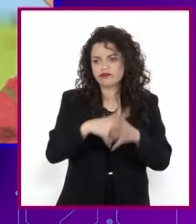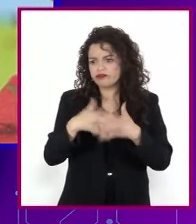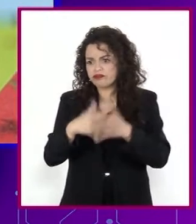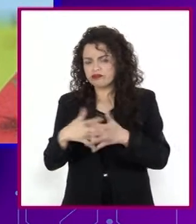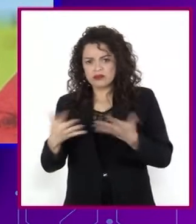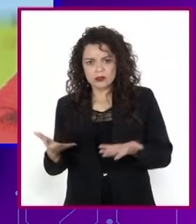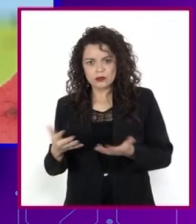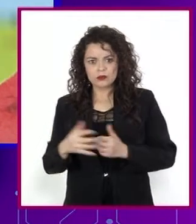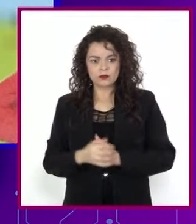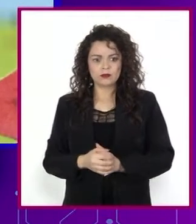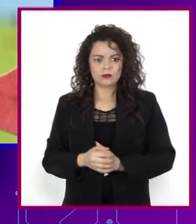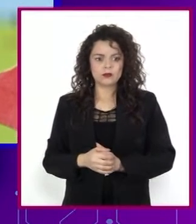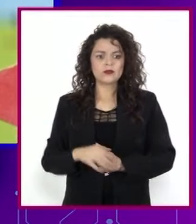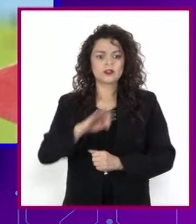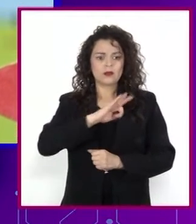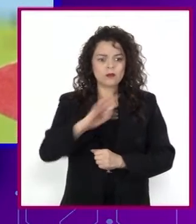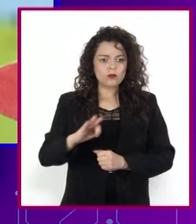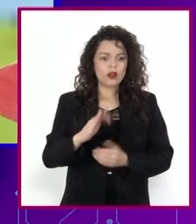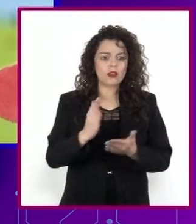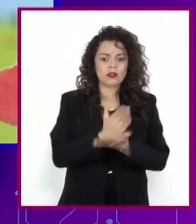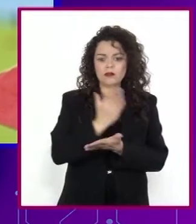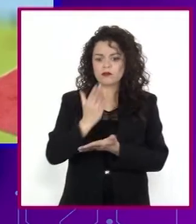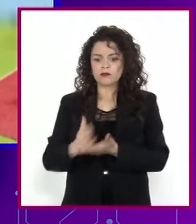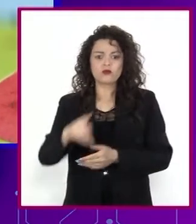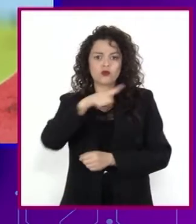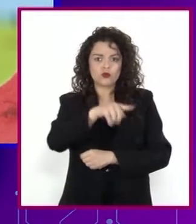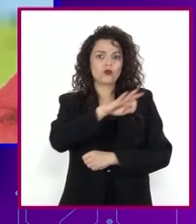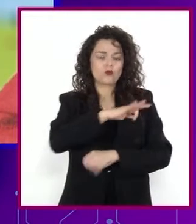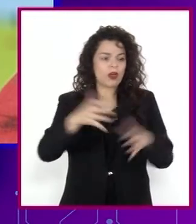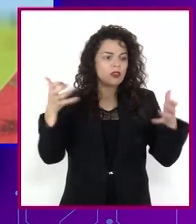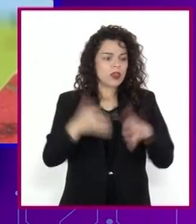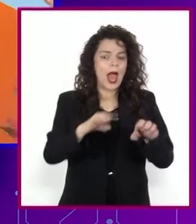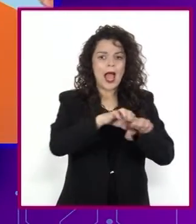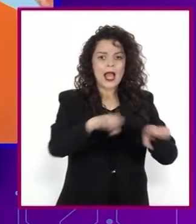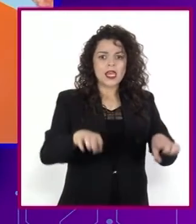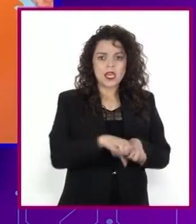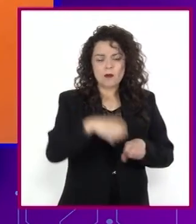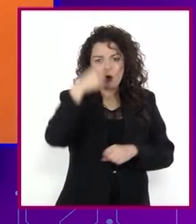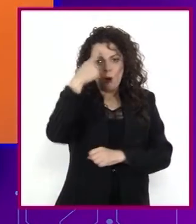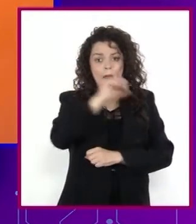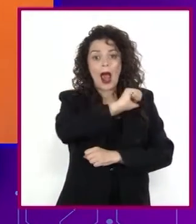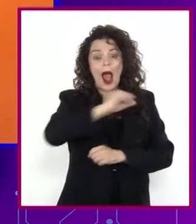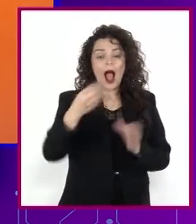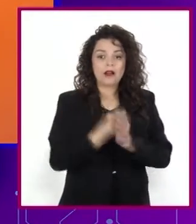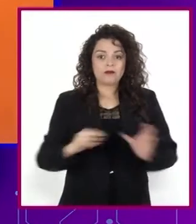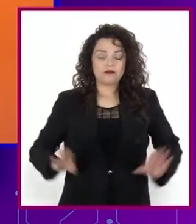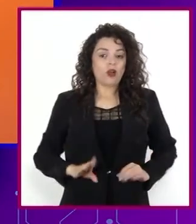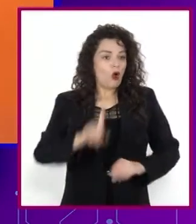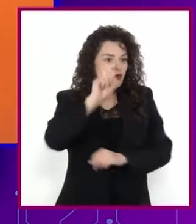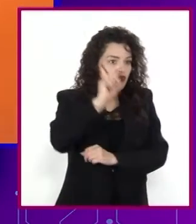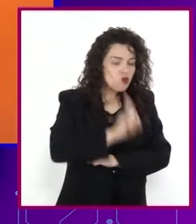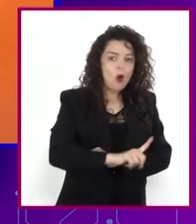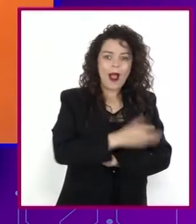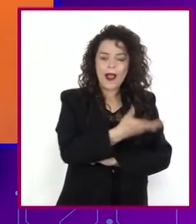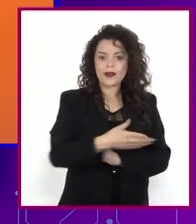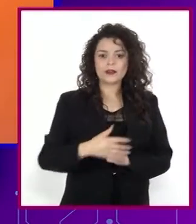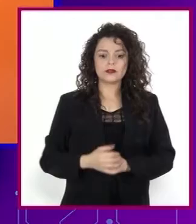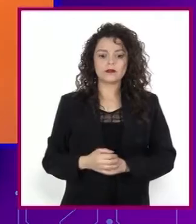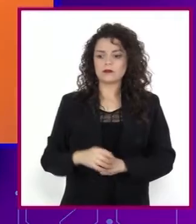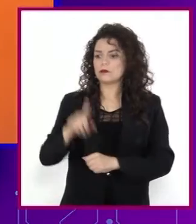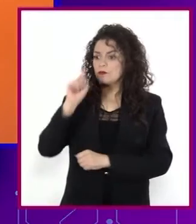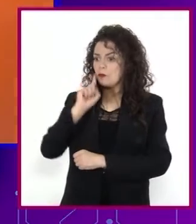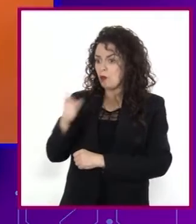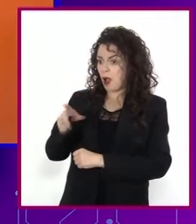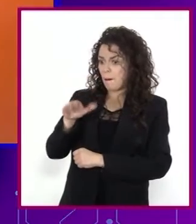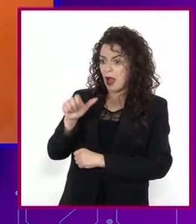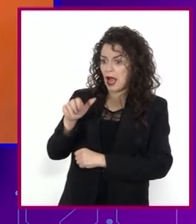también. Si quieres puedes formar un equipo femenil, le propuso. Macarena protestó. Dijo que eso no era